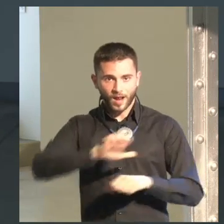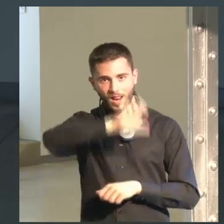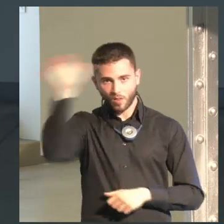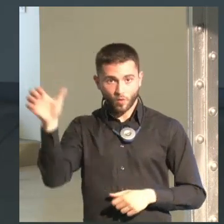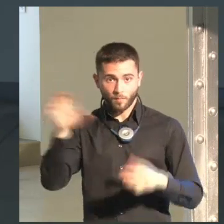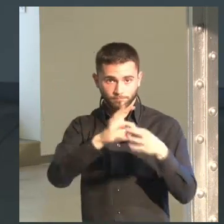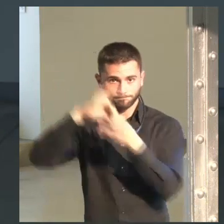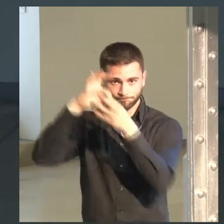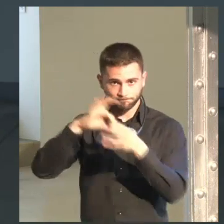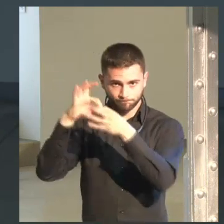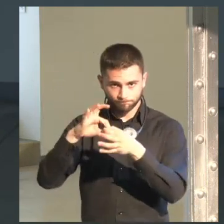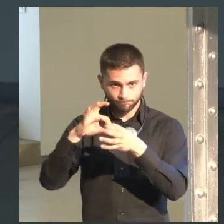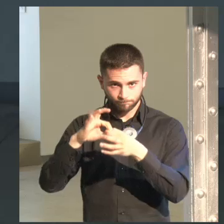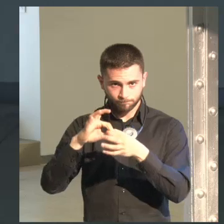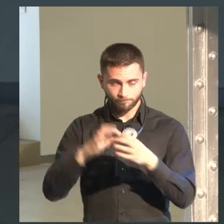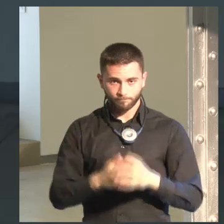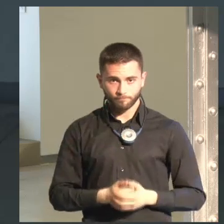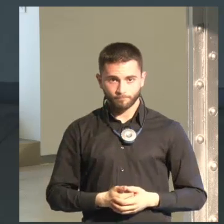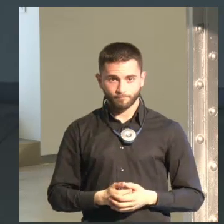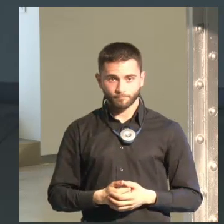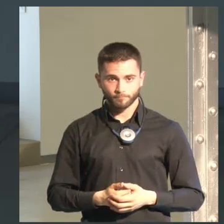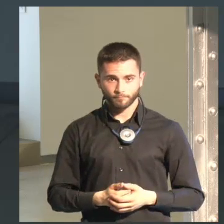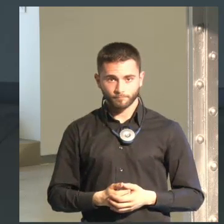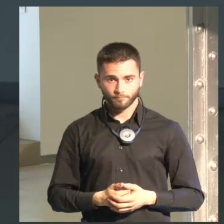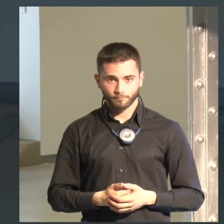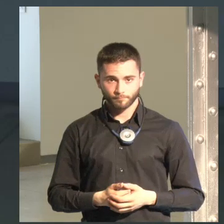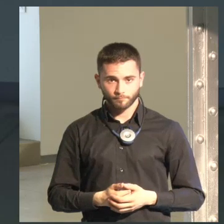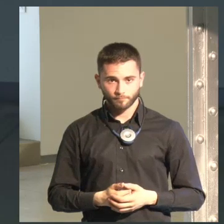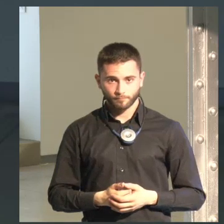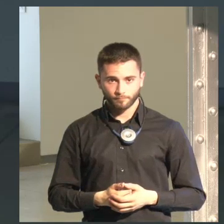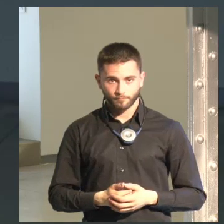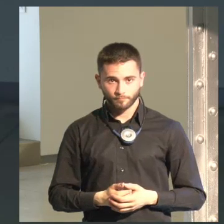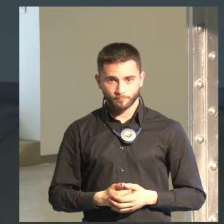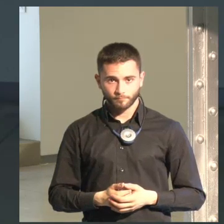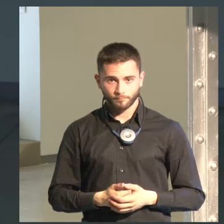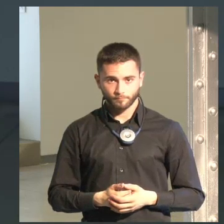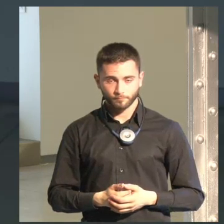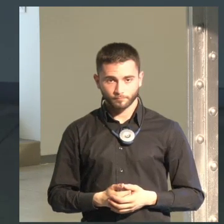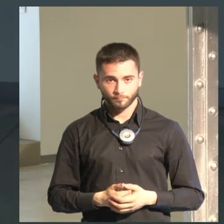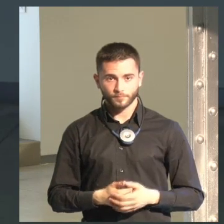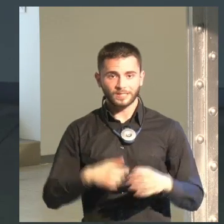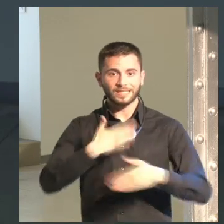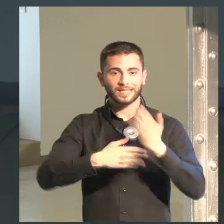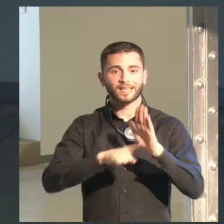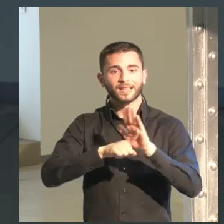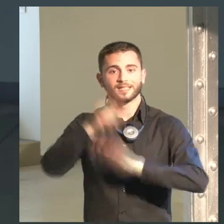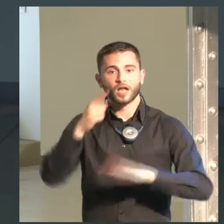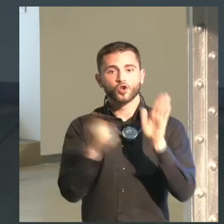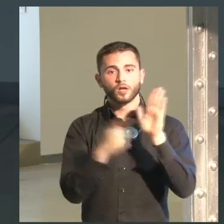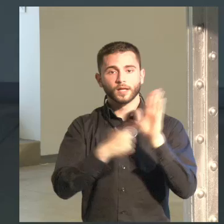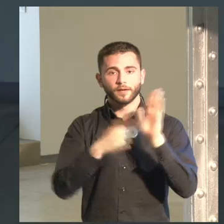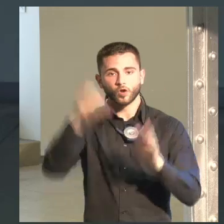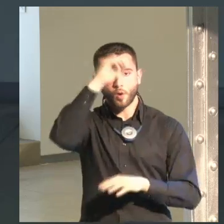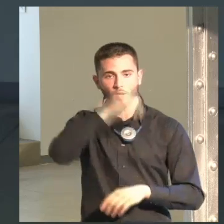Europea. Estar presentes desde el principio, estar presentes en todos los desarrollos legislativos, llevar la opinión de la